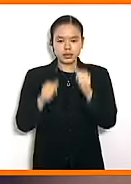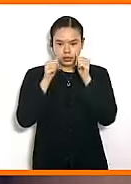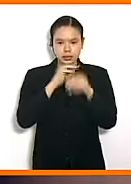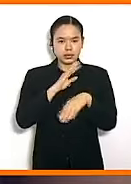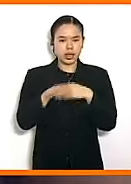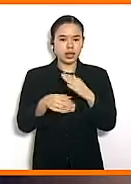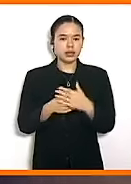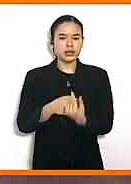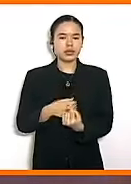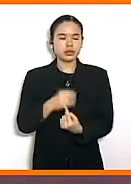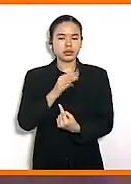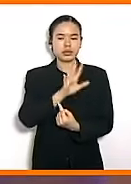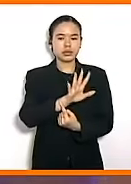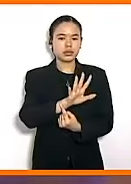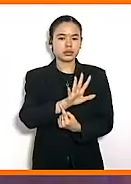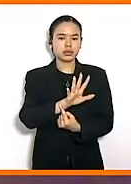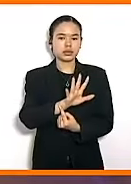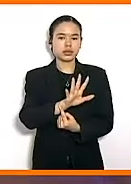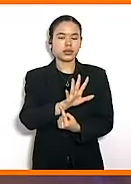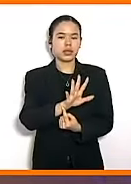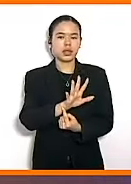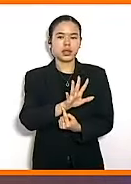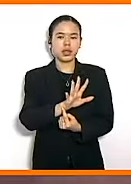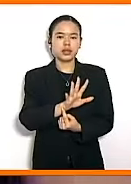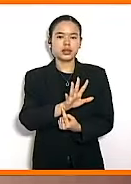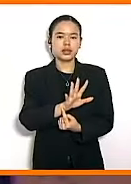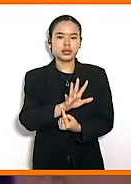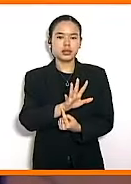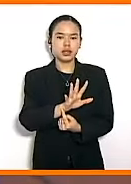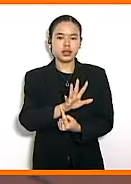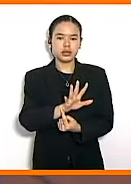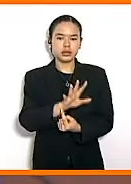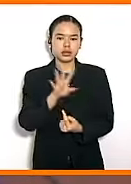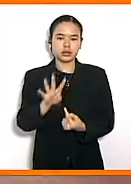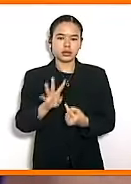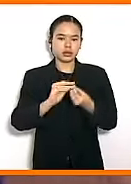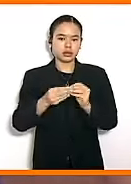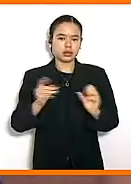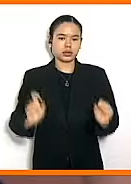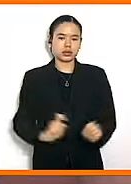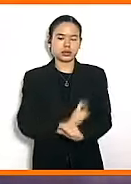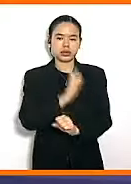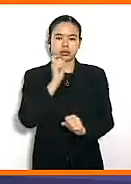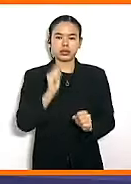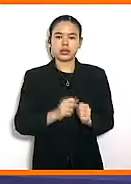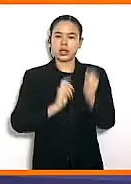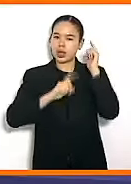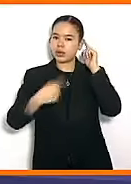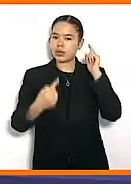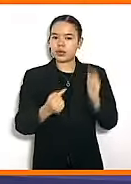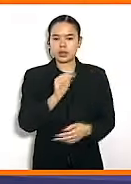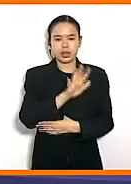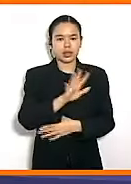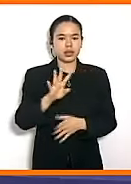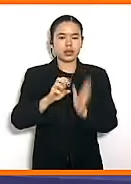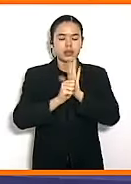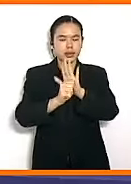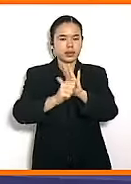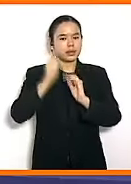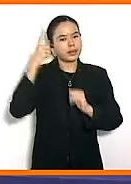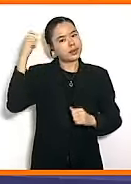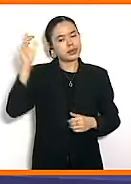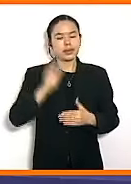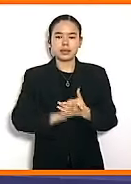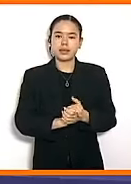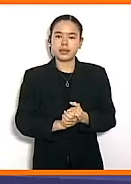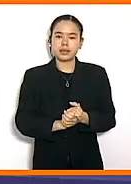este es el 5, segundo dígito. Y este es el 4, tu número ganador en diaria es el 54 con su símbolo